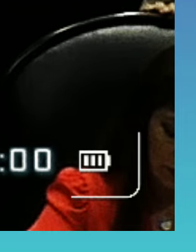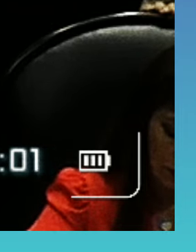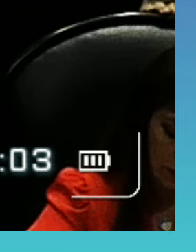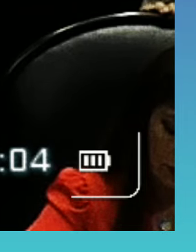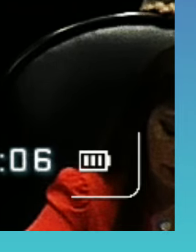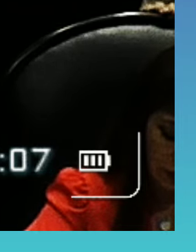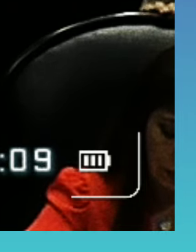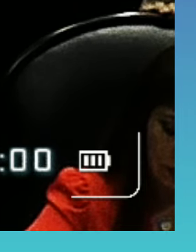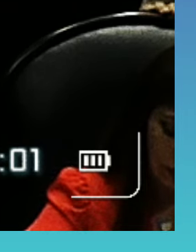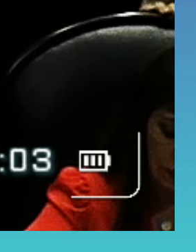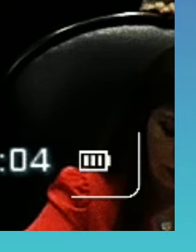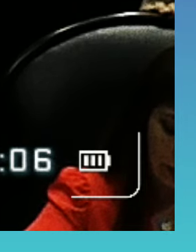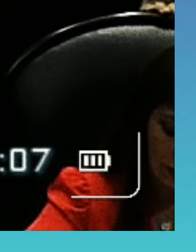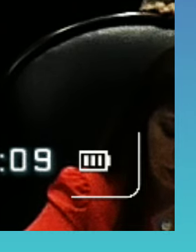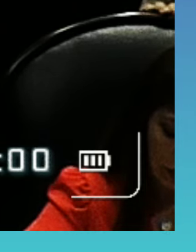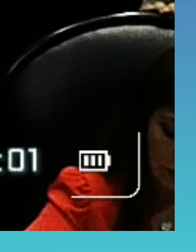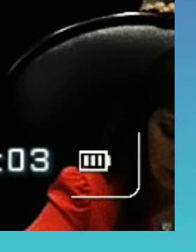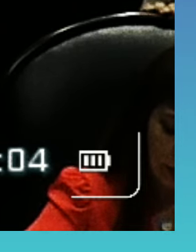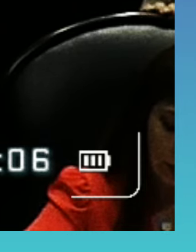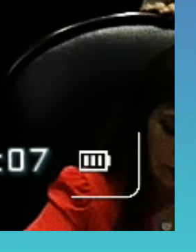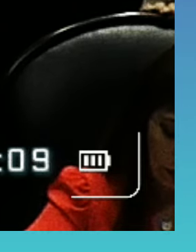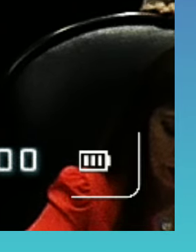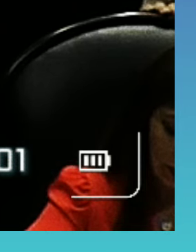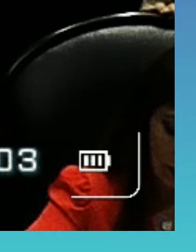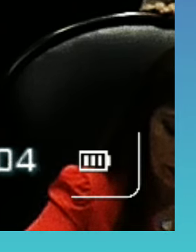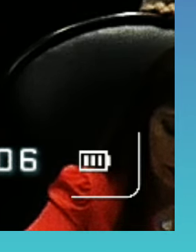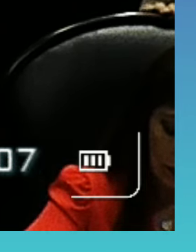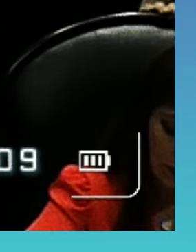obligatoria observarla para todos.